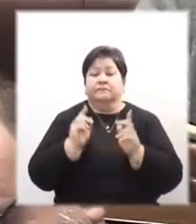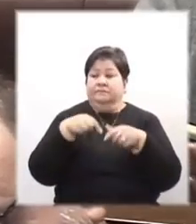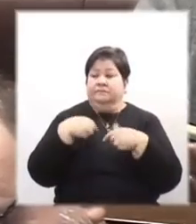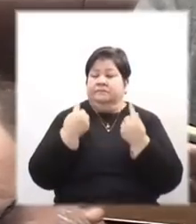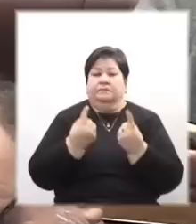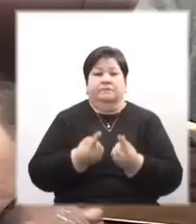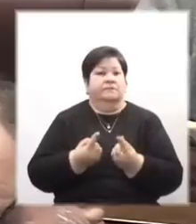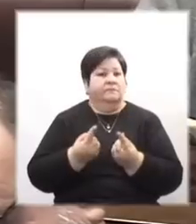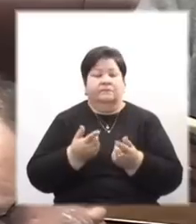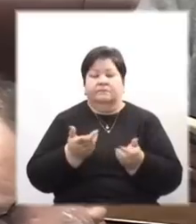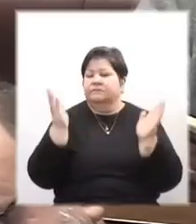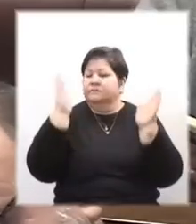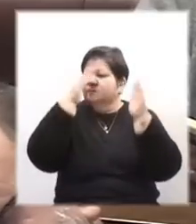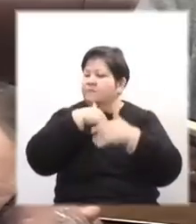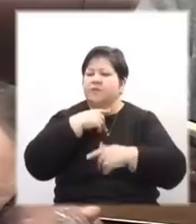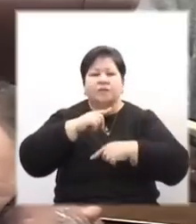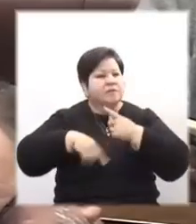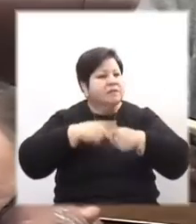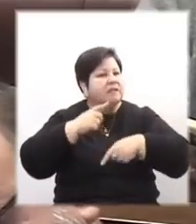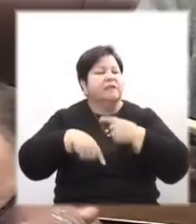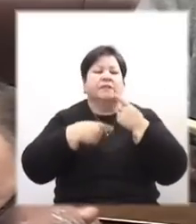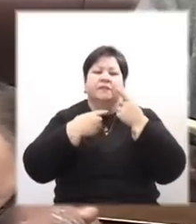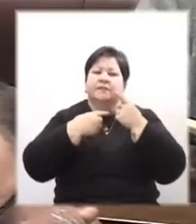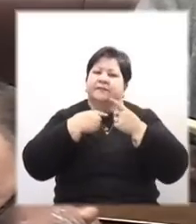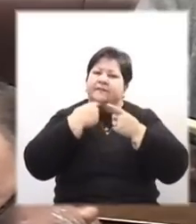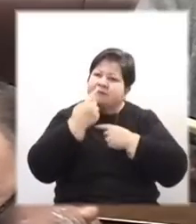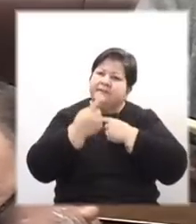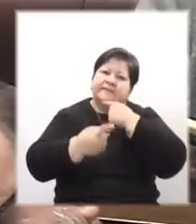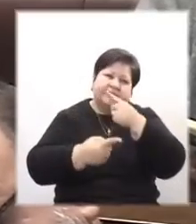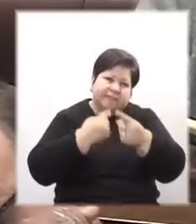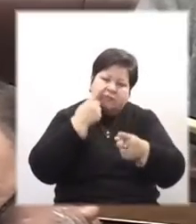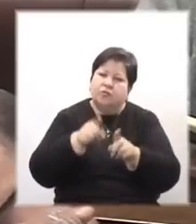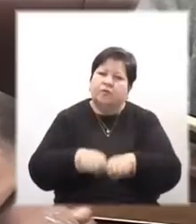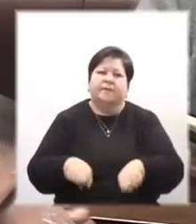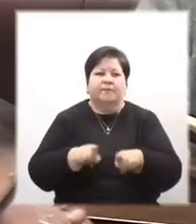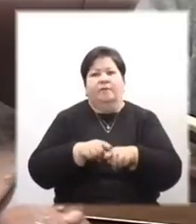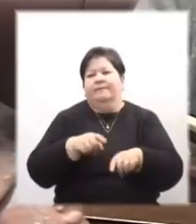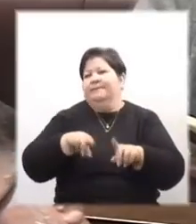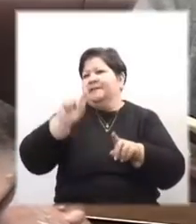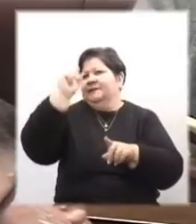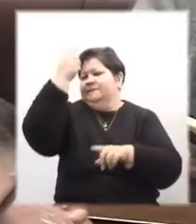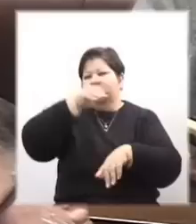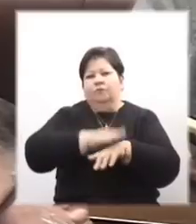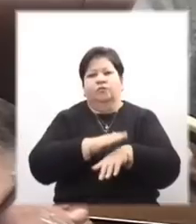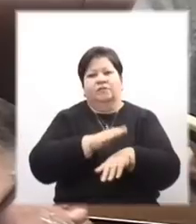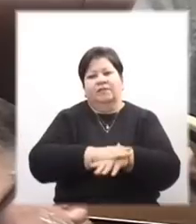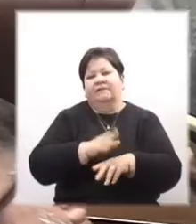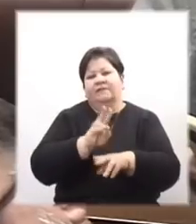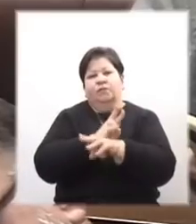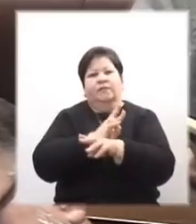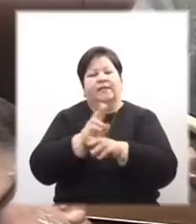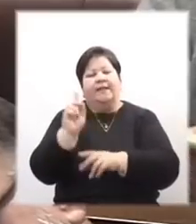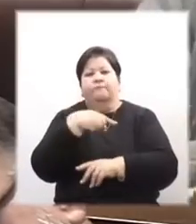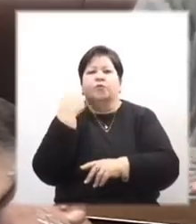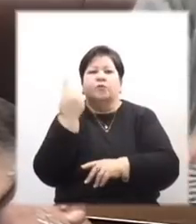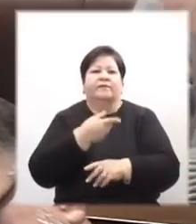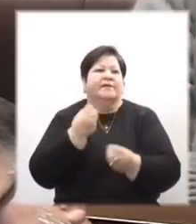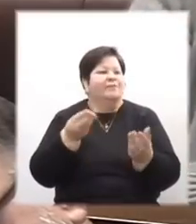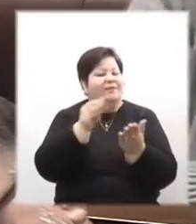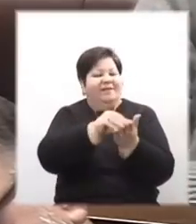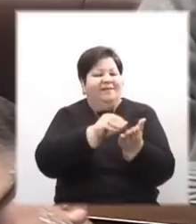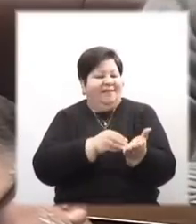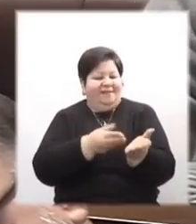Nosotros no podemos seguir sosteniendo esto por parte del principal responsable de la seguridad pública de nuestro país cuando los datos lo